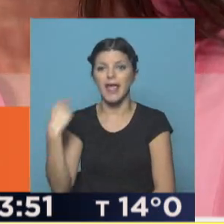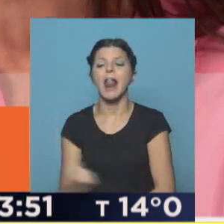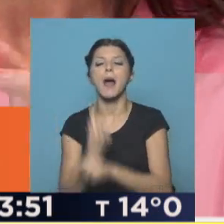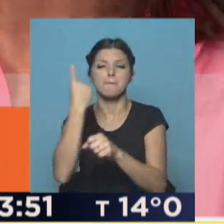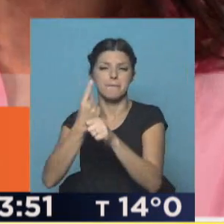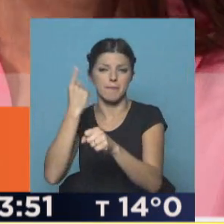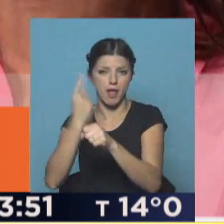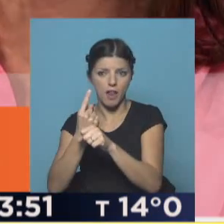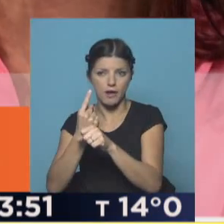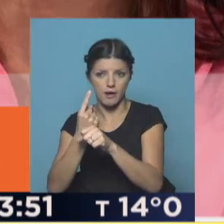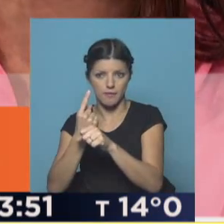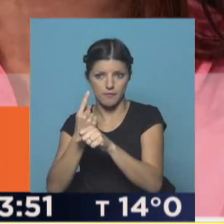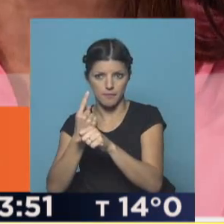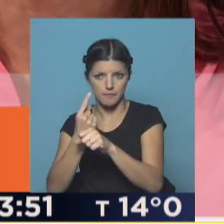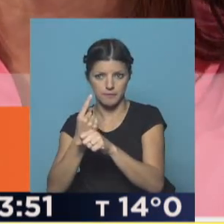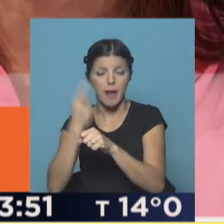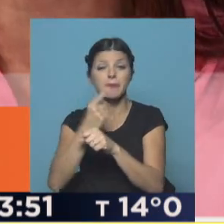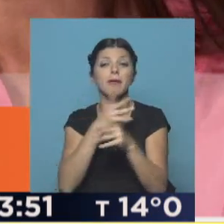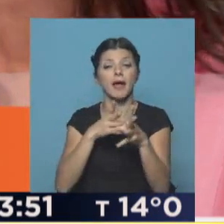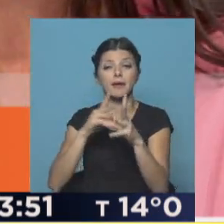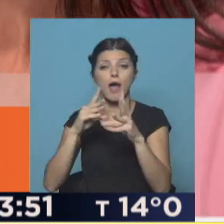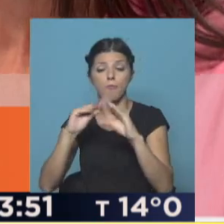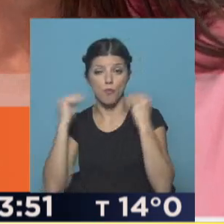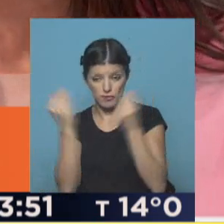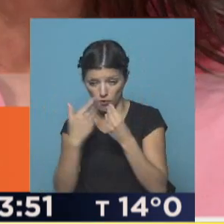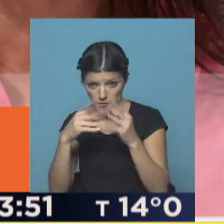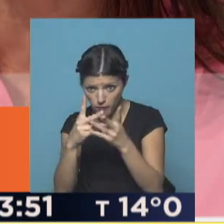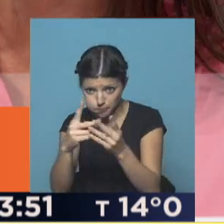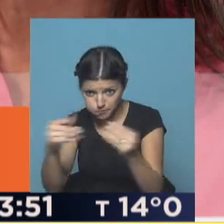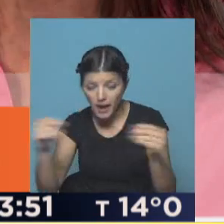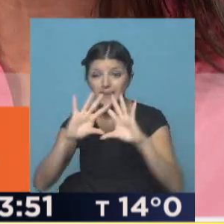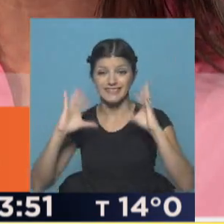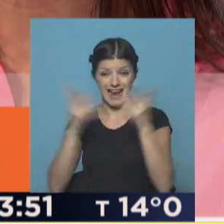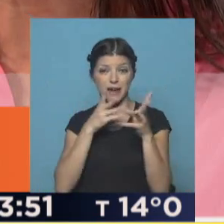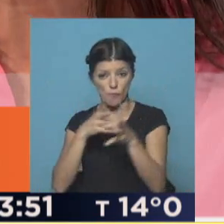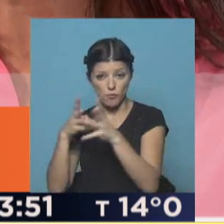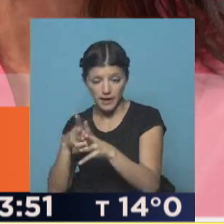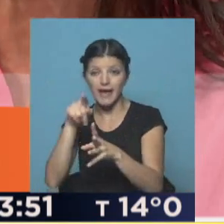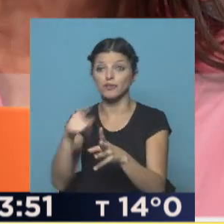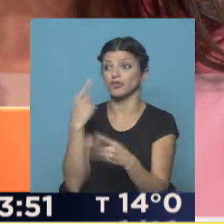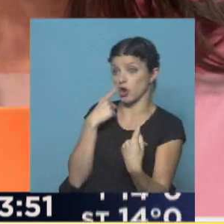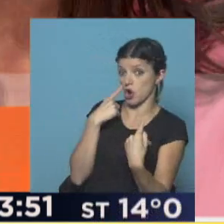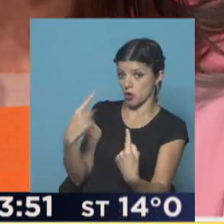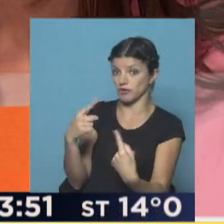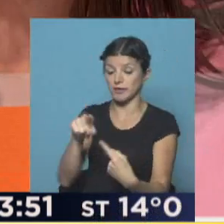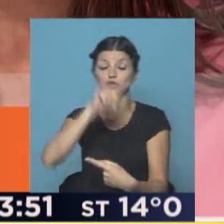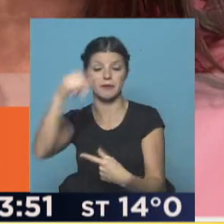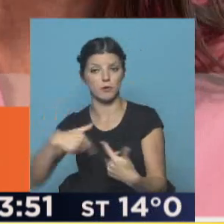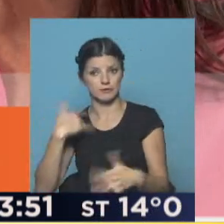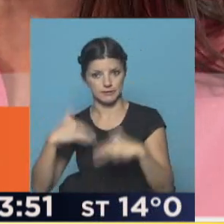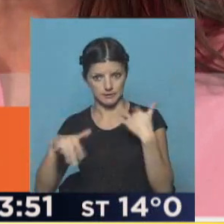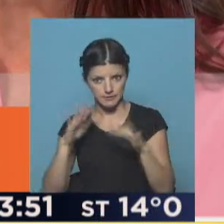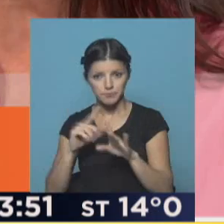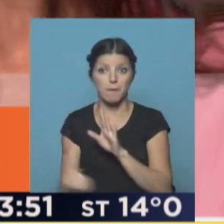que fue el final ya de la Primera Guerra Mundial. Esto sí. Es un tema hipersensible. Exactamente. De hipersensibilidad para todas las partes